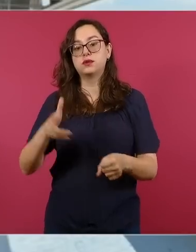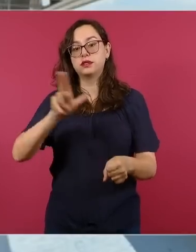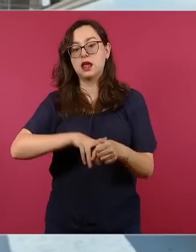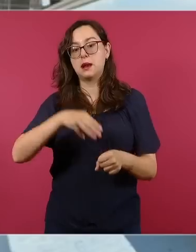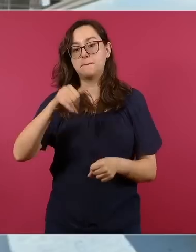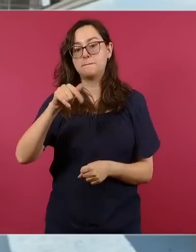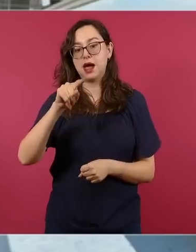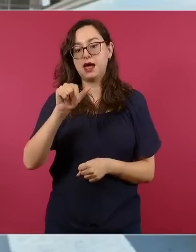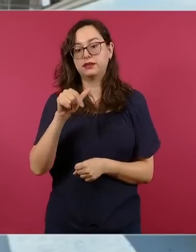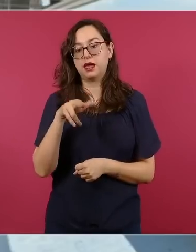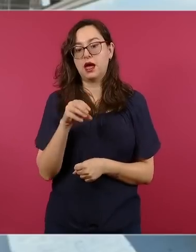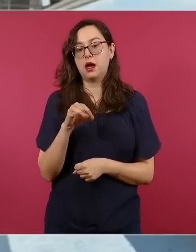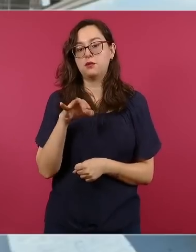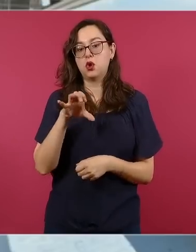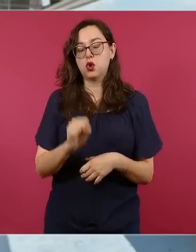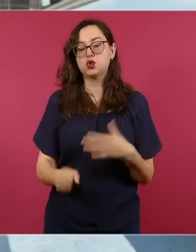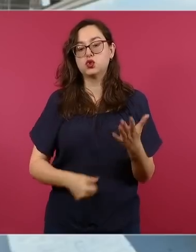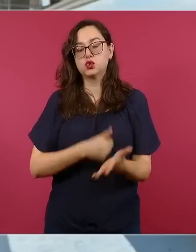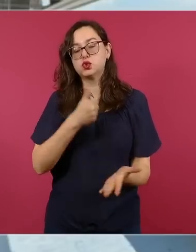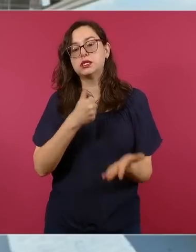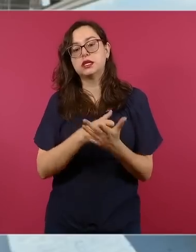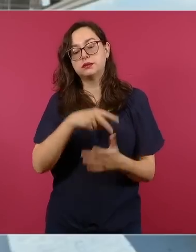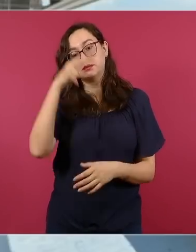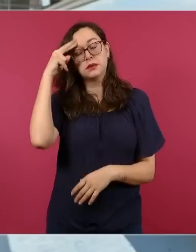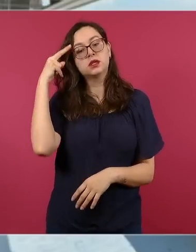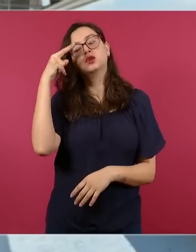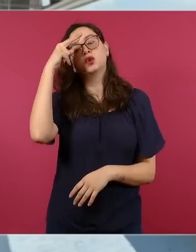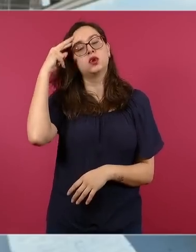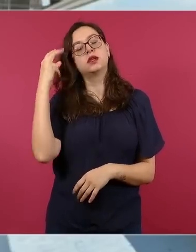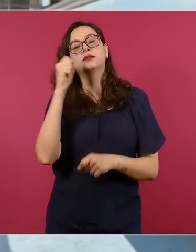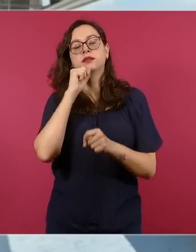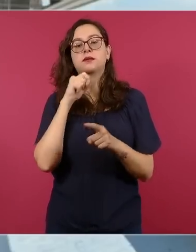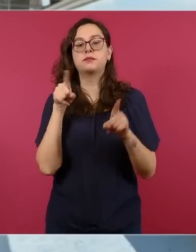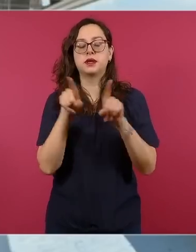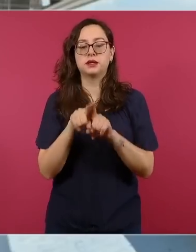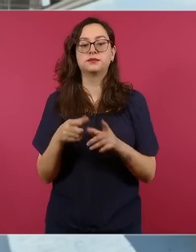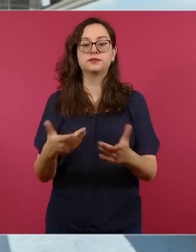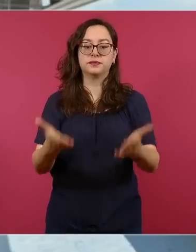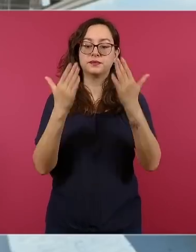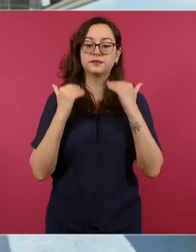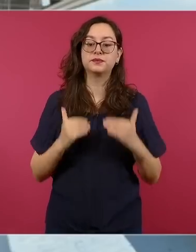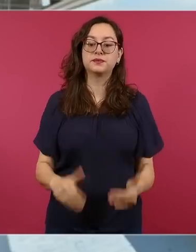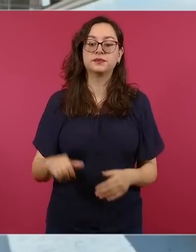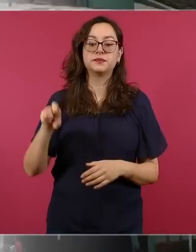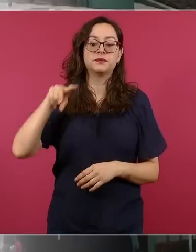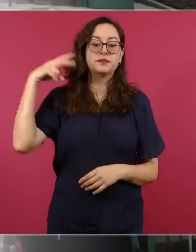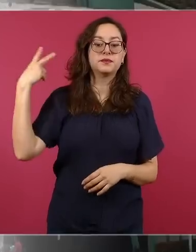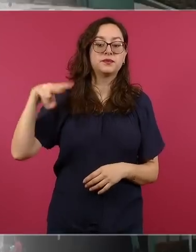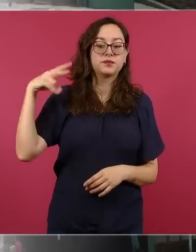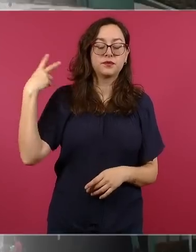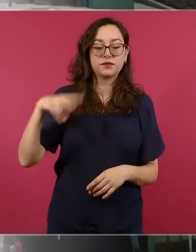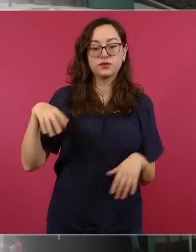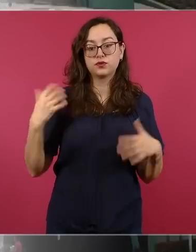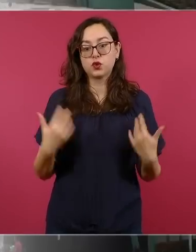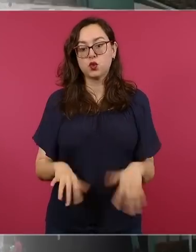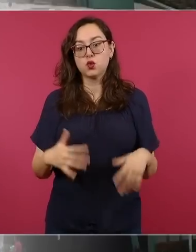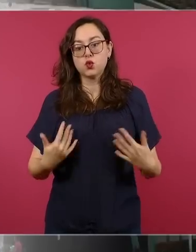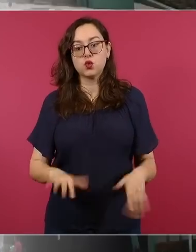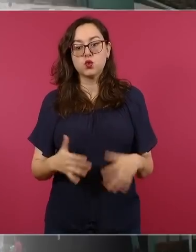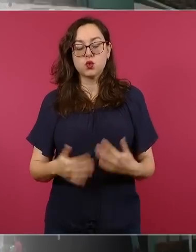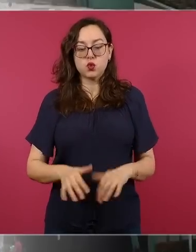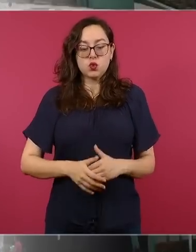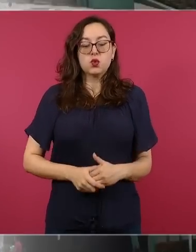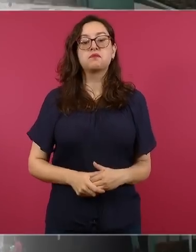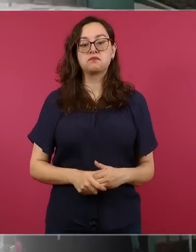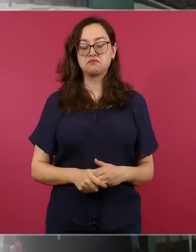Oncológico de Ciudad Victoria, que atenderá a personas sin seguridad social. Y en Veracruz, uno de los hospitales también emblemáticos del estado, ahí ha